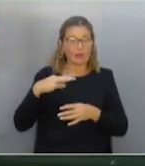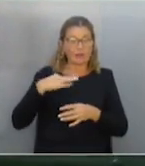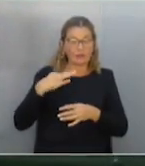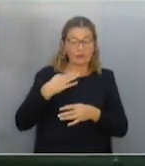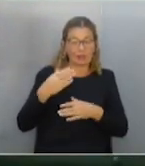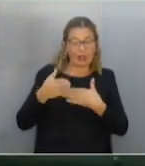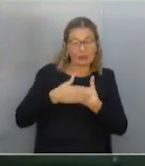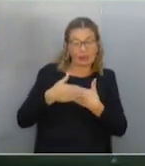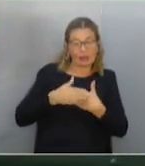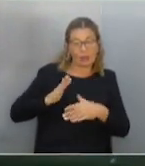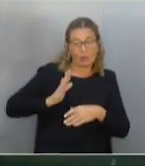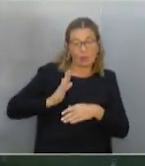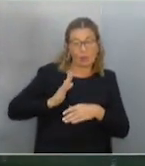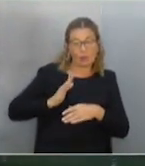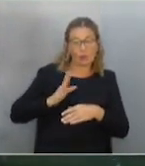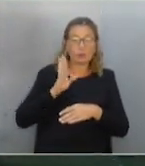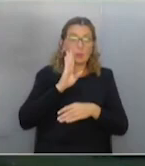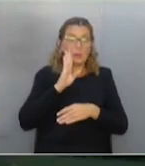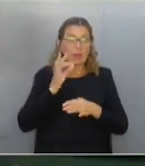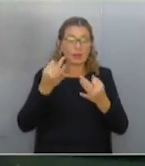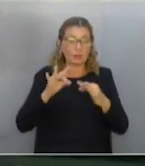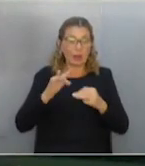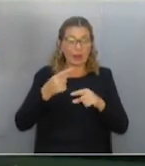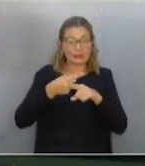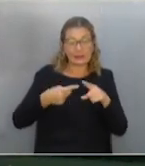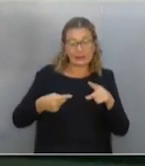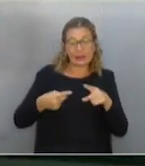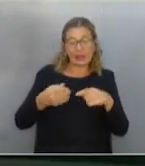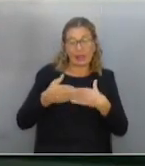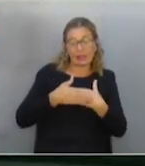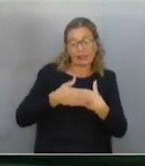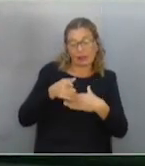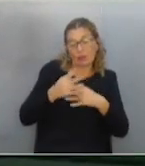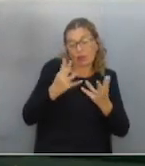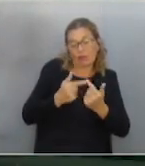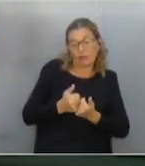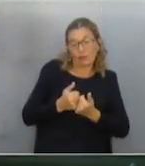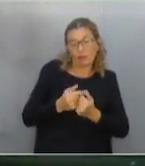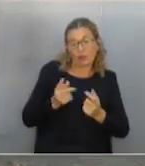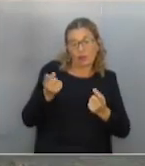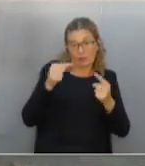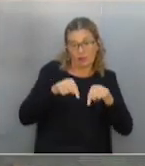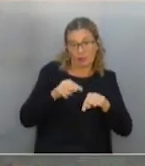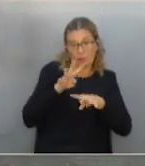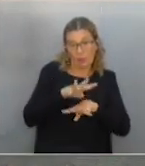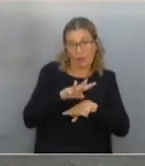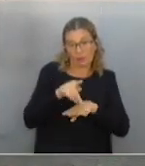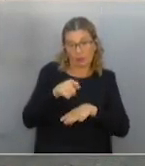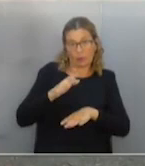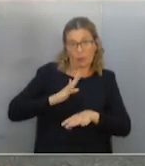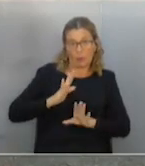entre mujeres, capaz ponerte a hablar con tu madre, con tus hermanas, con tus tías, y acercarnos de esa forma, y sí, venimos a la marcha. Porque es de las